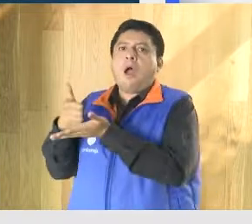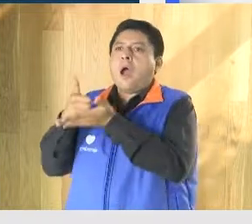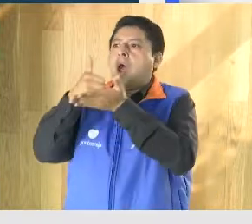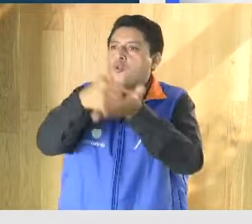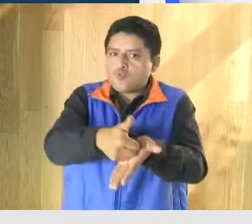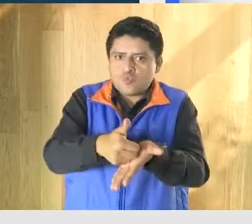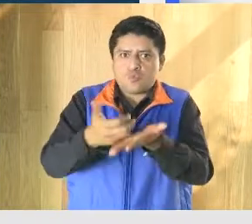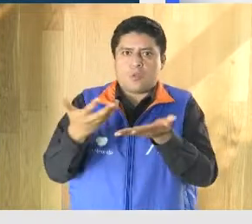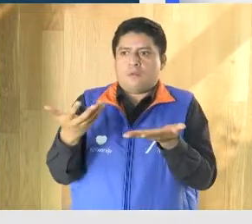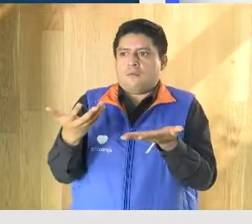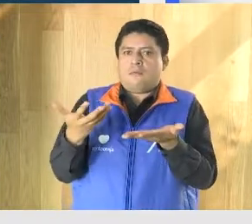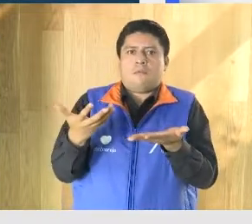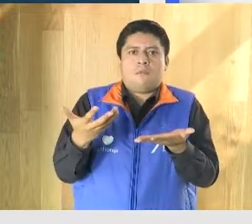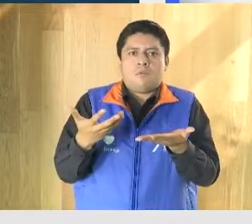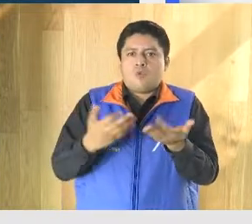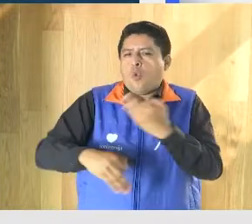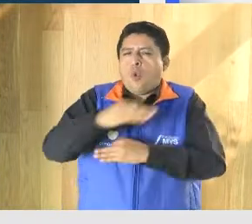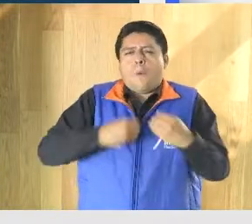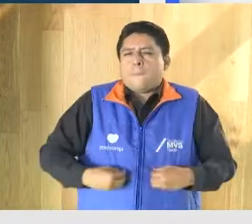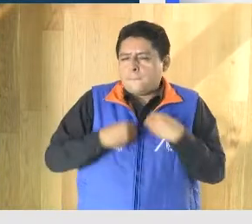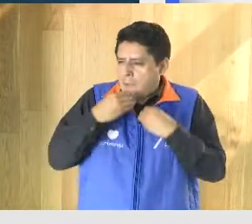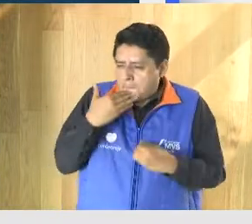la gobernanza. Esto es un